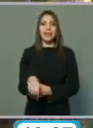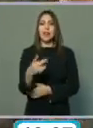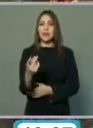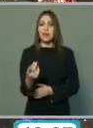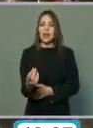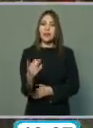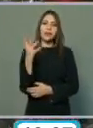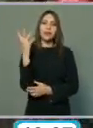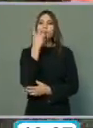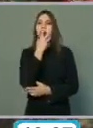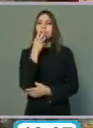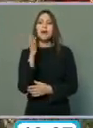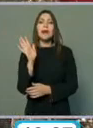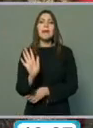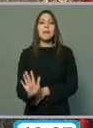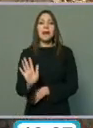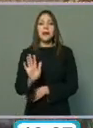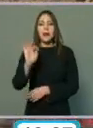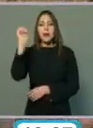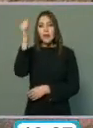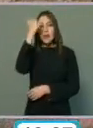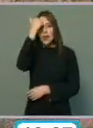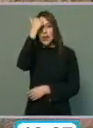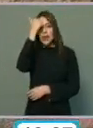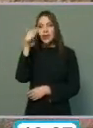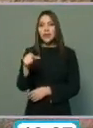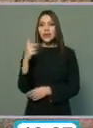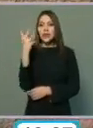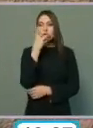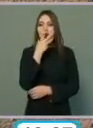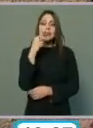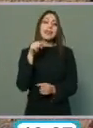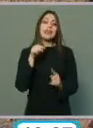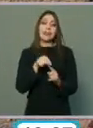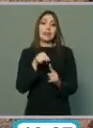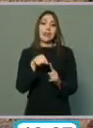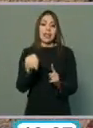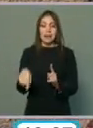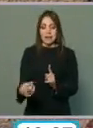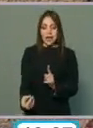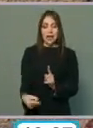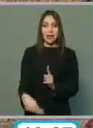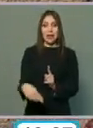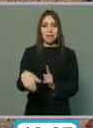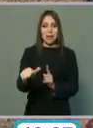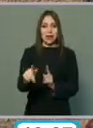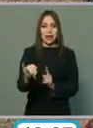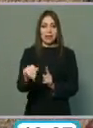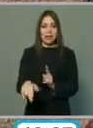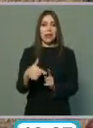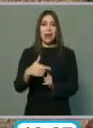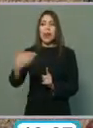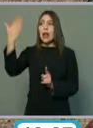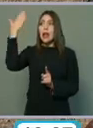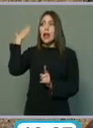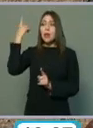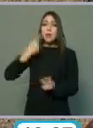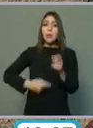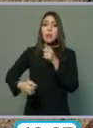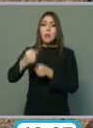ven, es un borreguito hermoso. Martín fue el regalo de Navidad o de Reyes, no sabemos, de un niño hace un